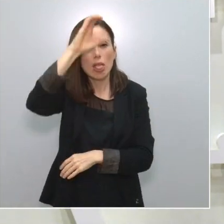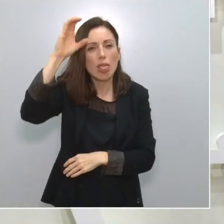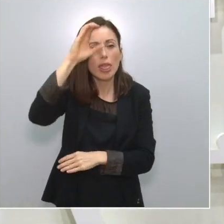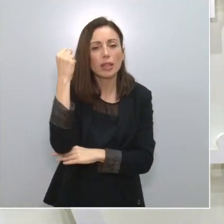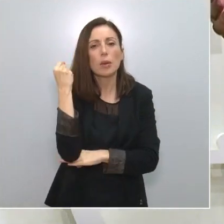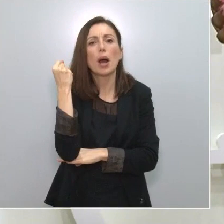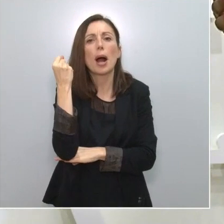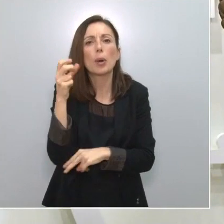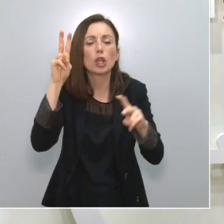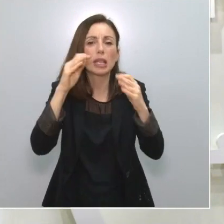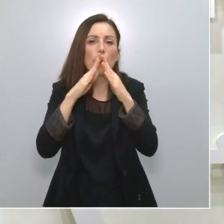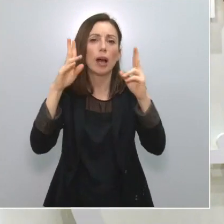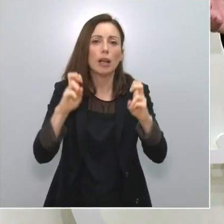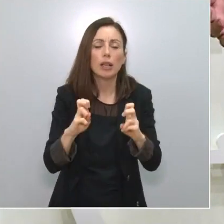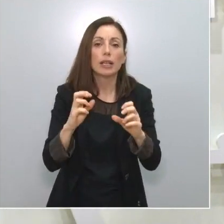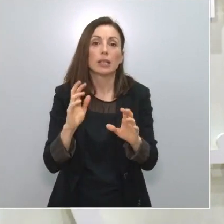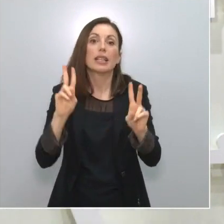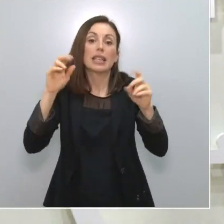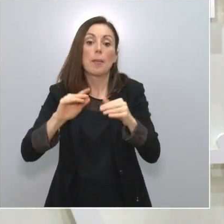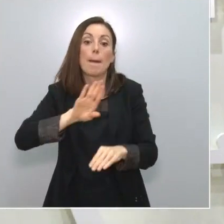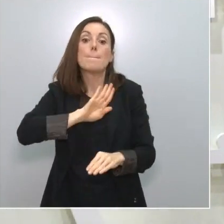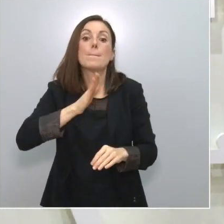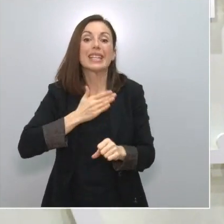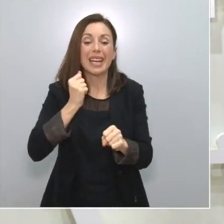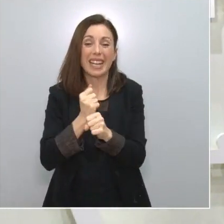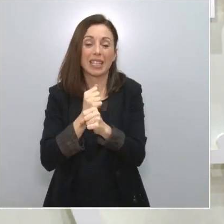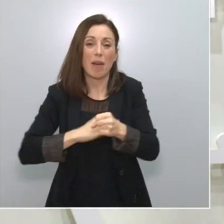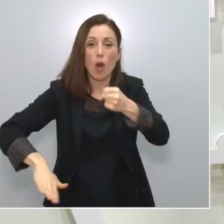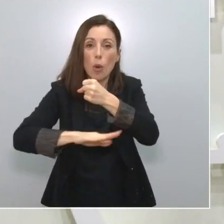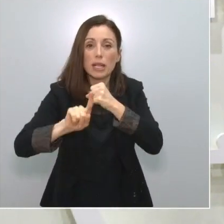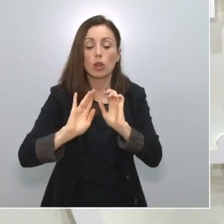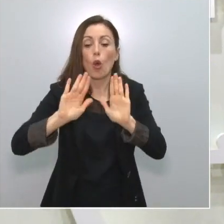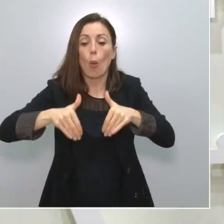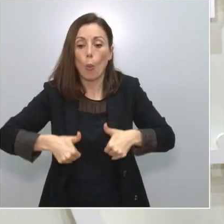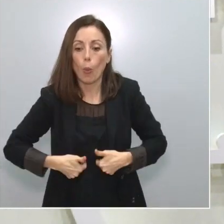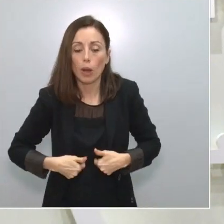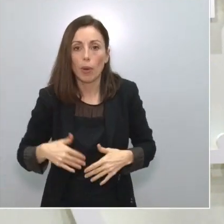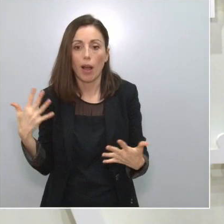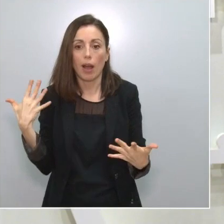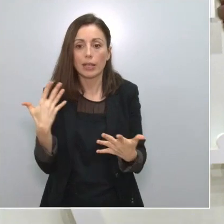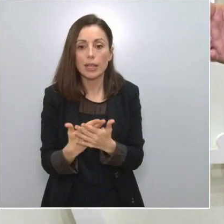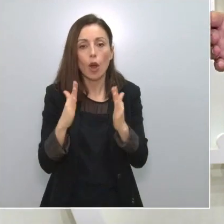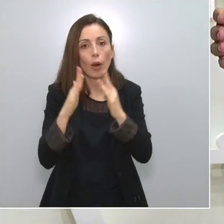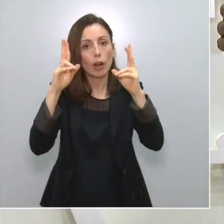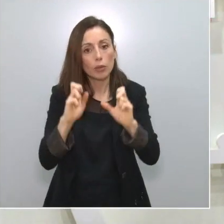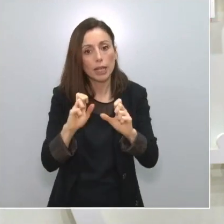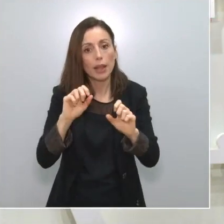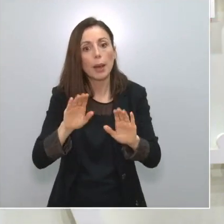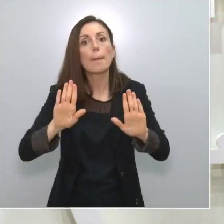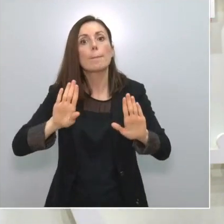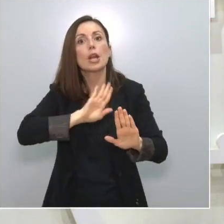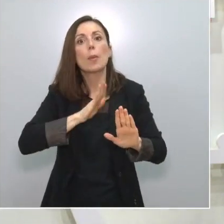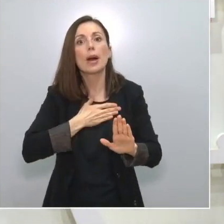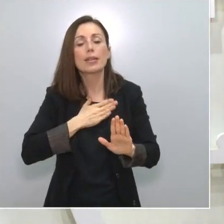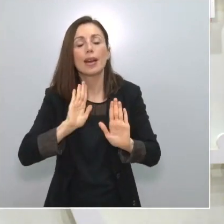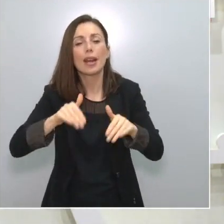confinamiento, el que mañana se retome parte de actividad que hasta ahora estaba confinada. Creo que se toma esa decisión sin que se